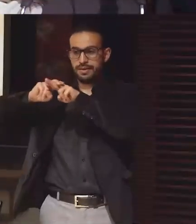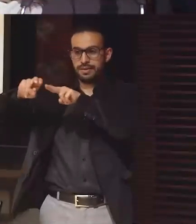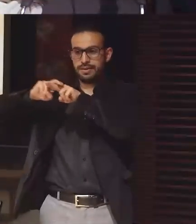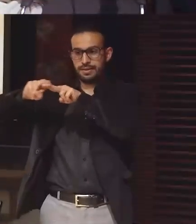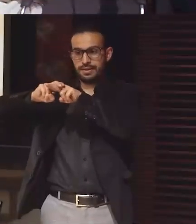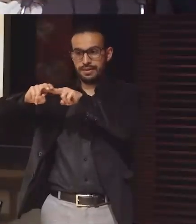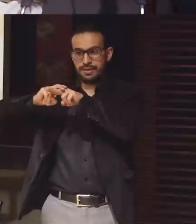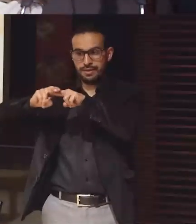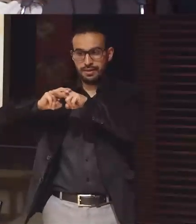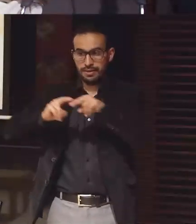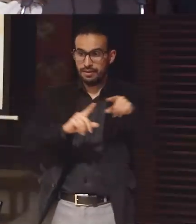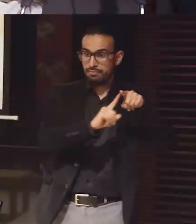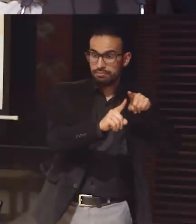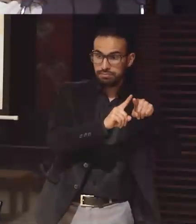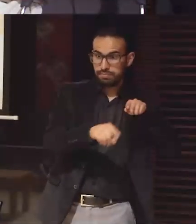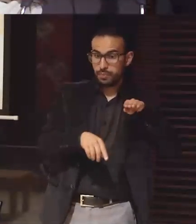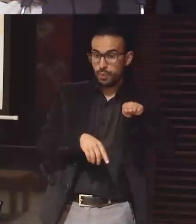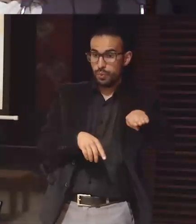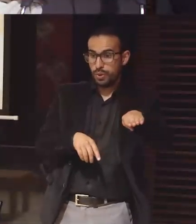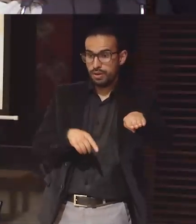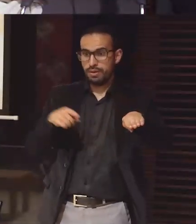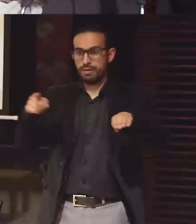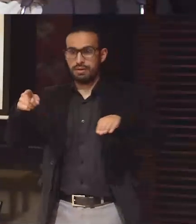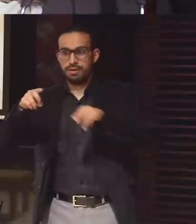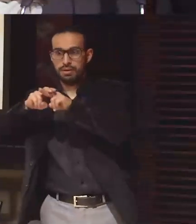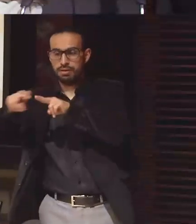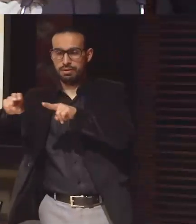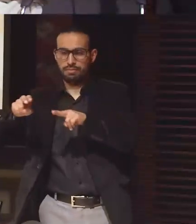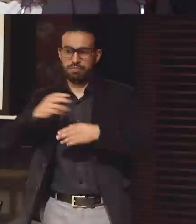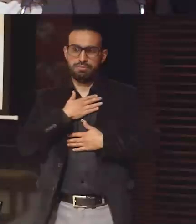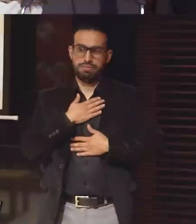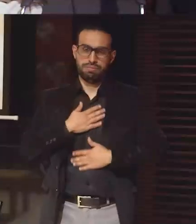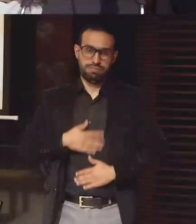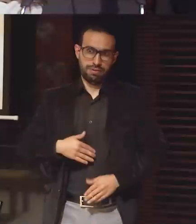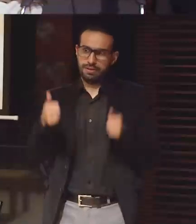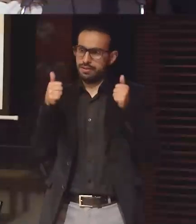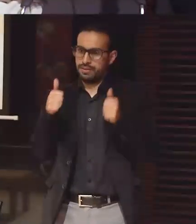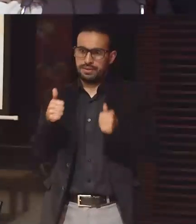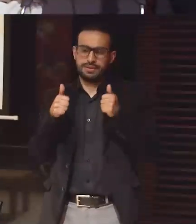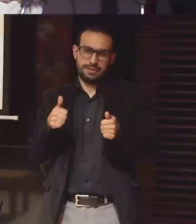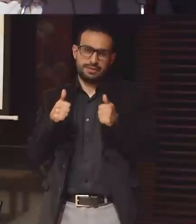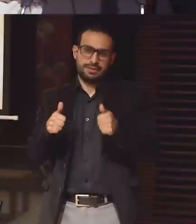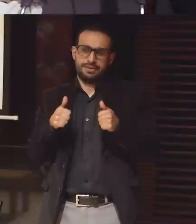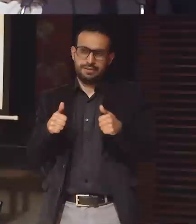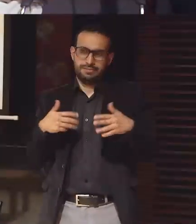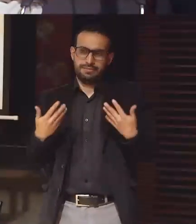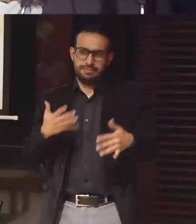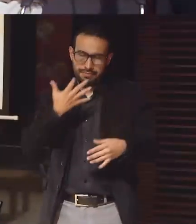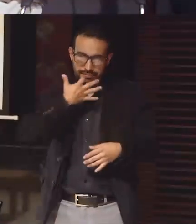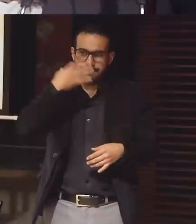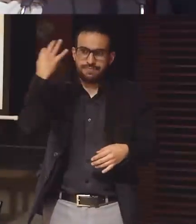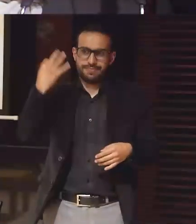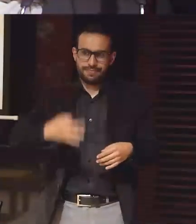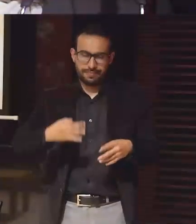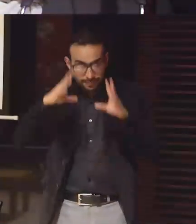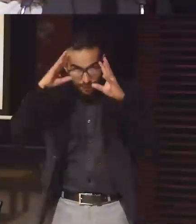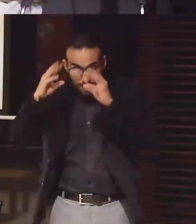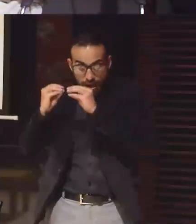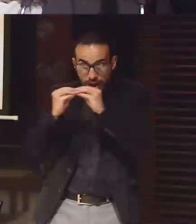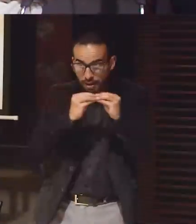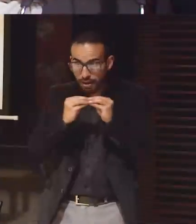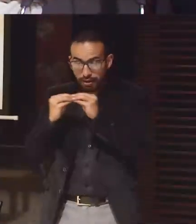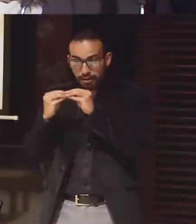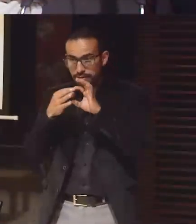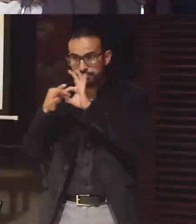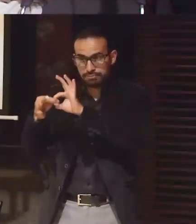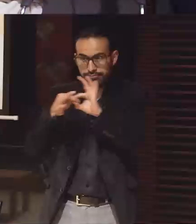Y a la gente, a los bogotanos, parece que eso es obvio. No, eso es el resultado de una coordinación, gente